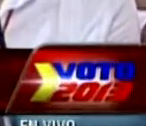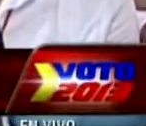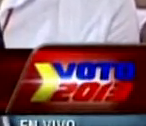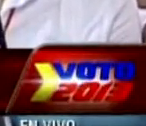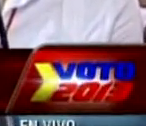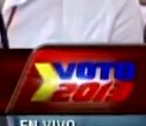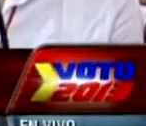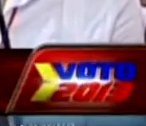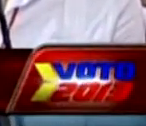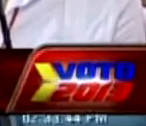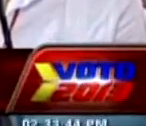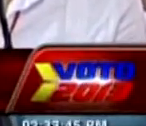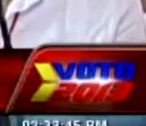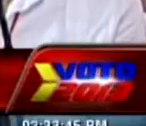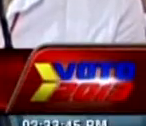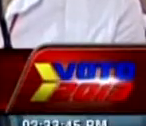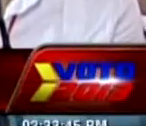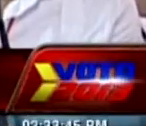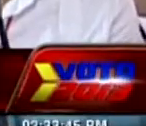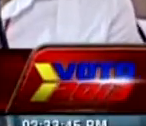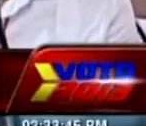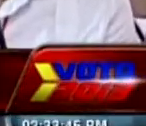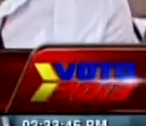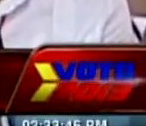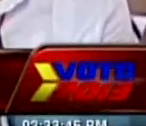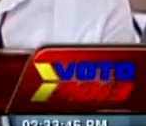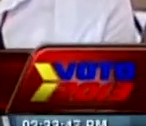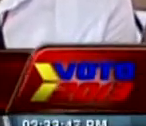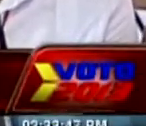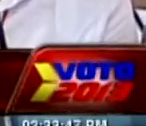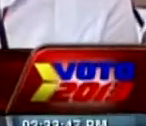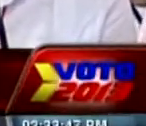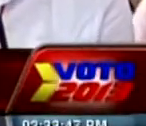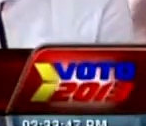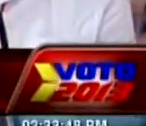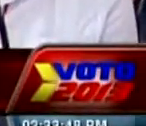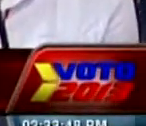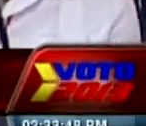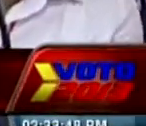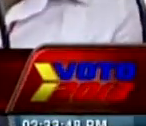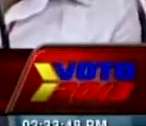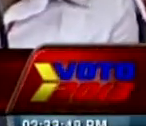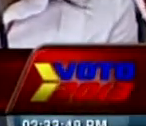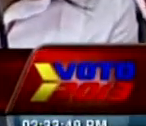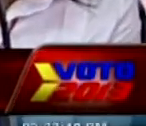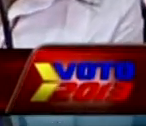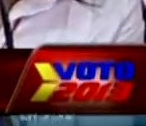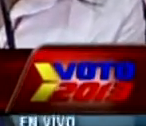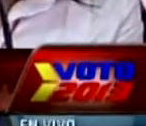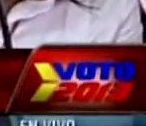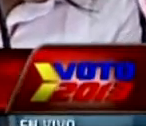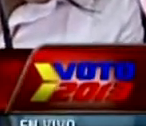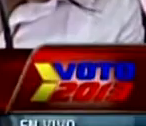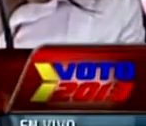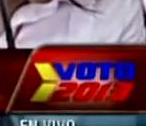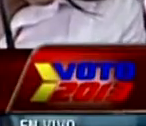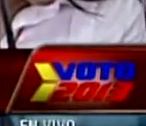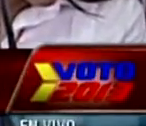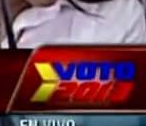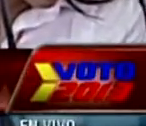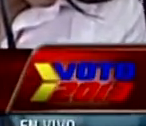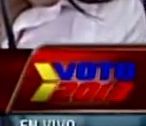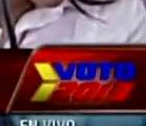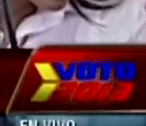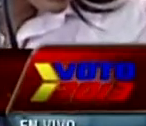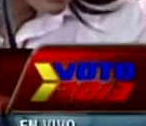elecciones de octubre. Por otro lado, si usted resulta electo este domingo, ¿cuáles serían sus